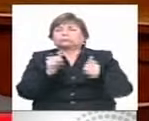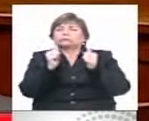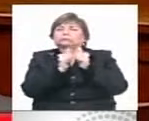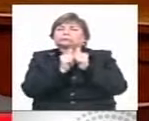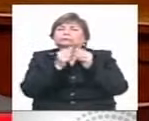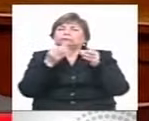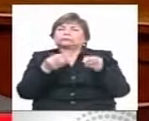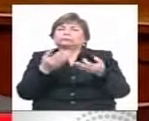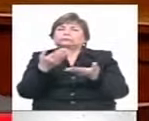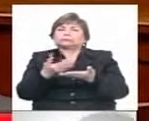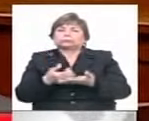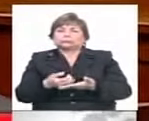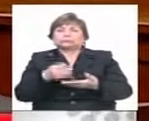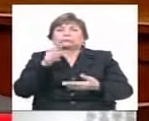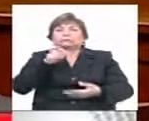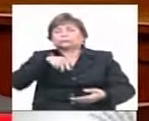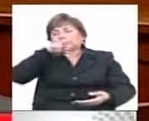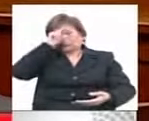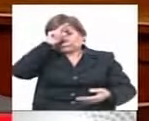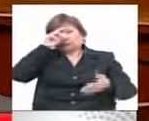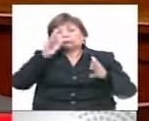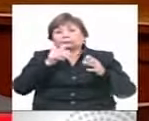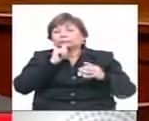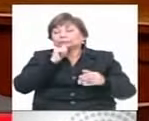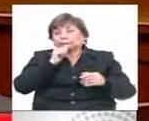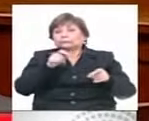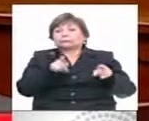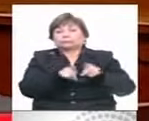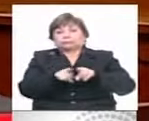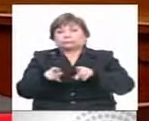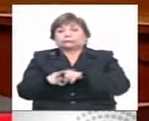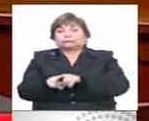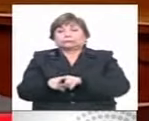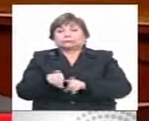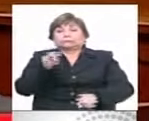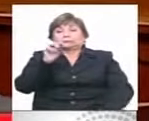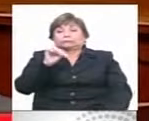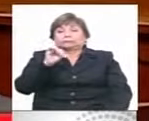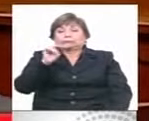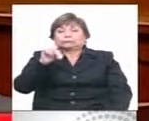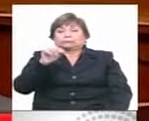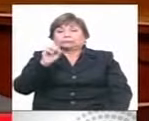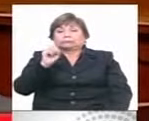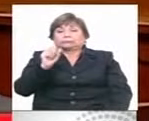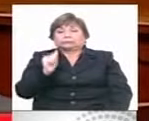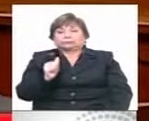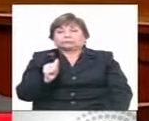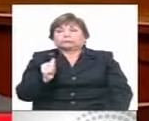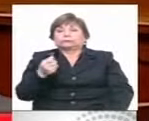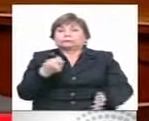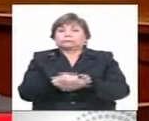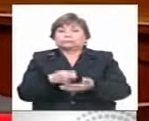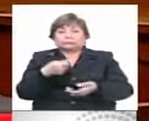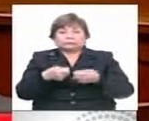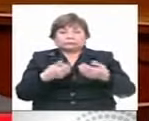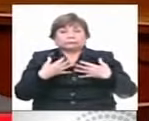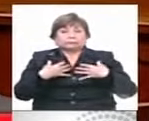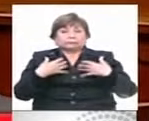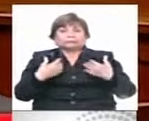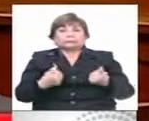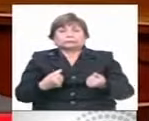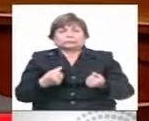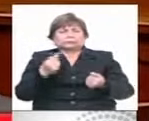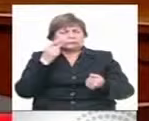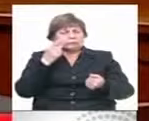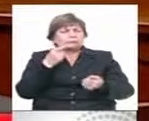calidad que demandan los peruanos. Asimismo, el MINSA, a través del Programa Nacional de Inversiones en Salud y con